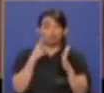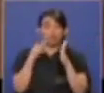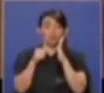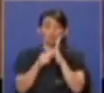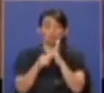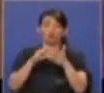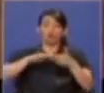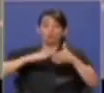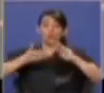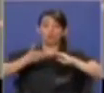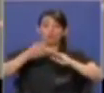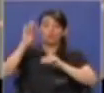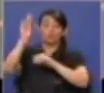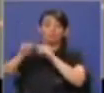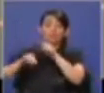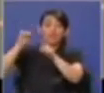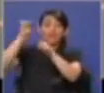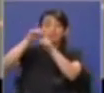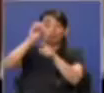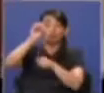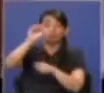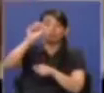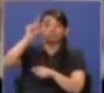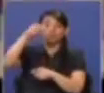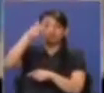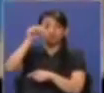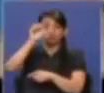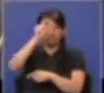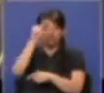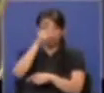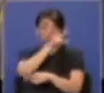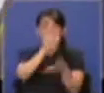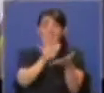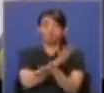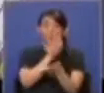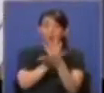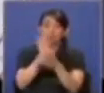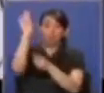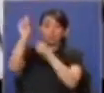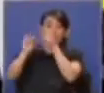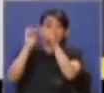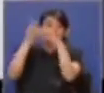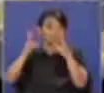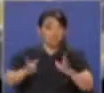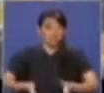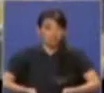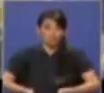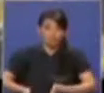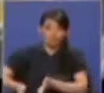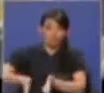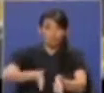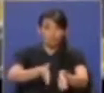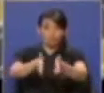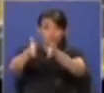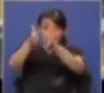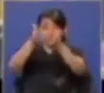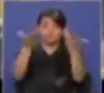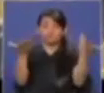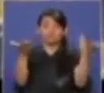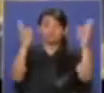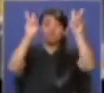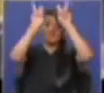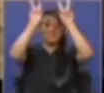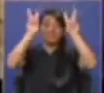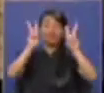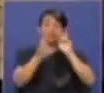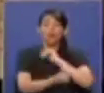la comunidad del Milenio, Tablada de Sánchez, su escuela del Milenio, ahí están las carreteras que hemos construido con anticipo de las